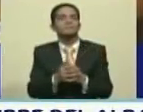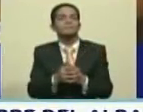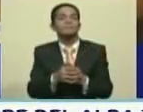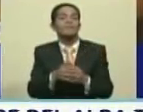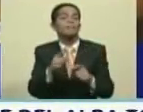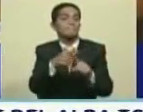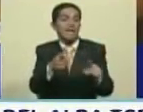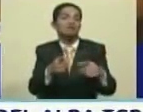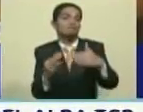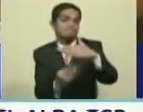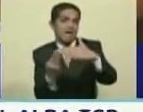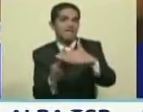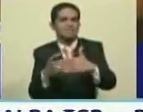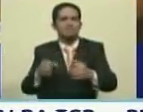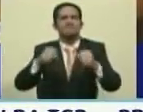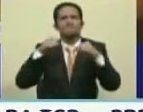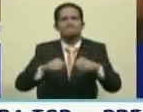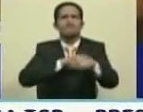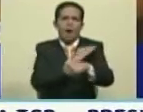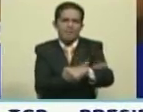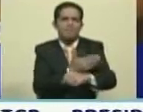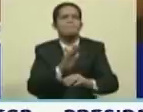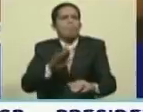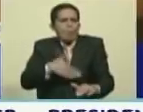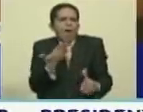pueden levantar alguna región, algún sector.